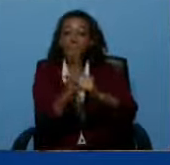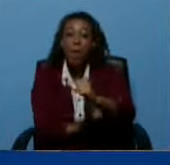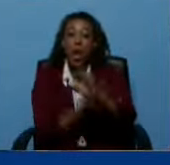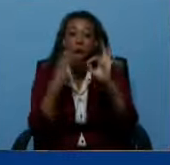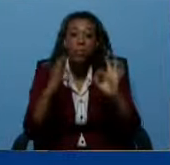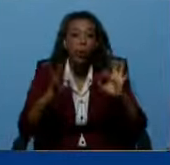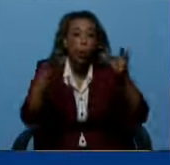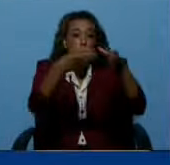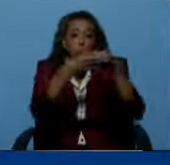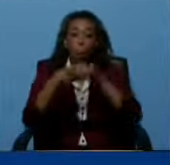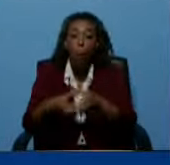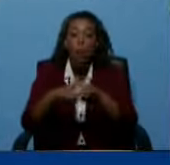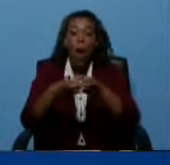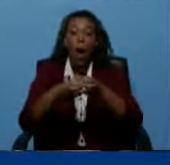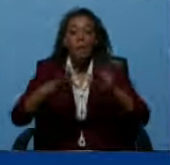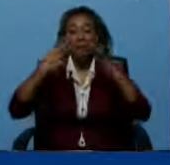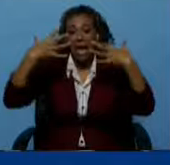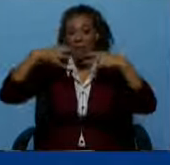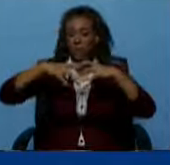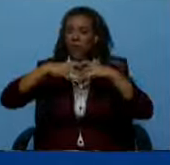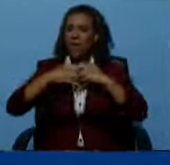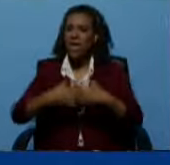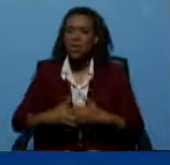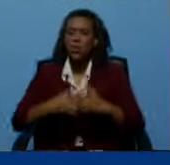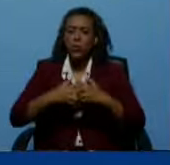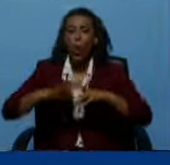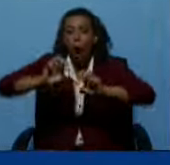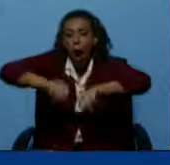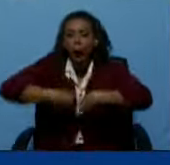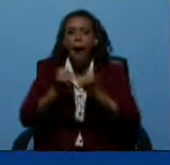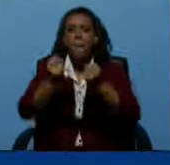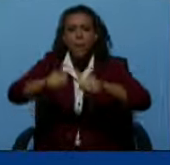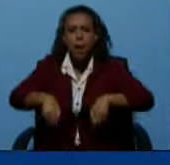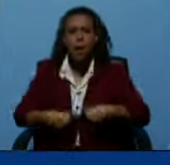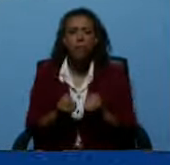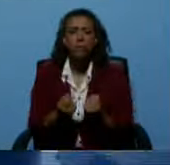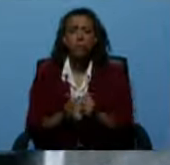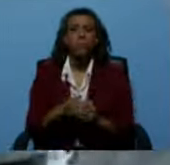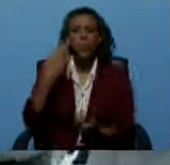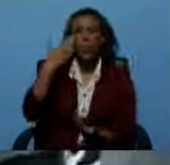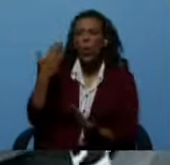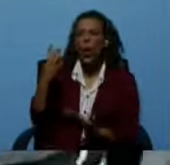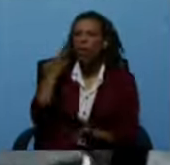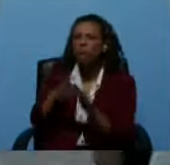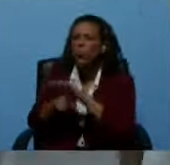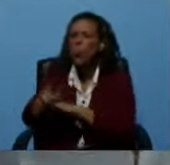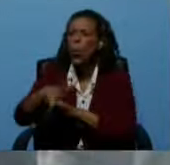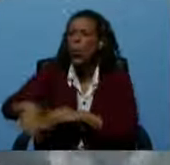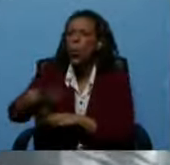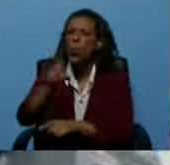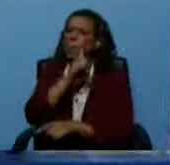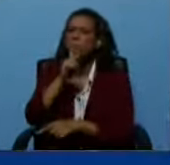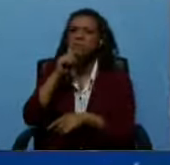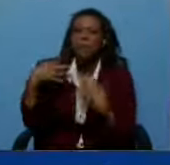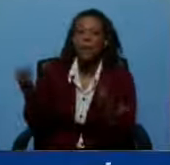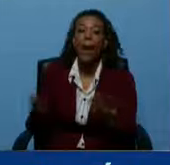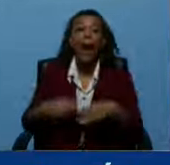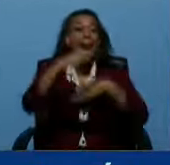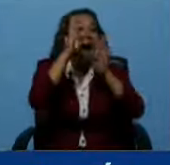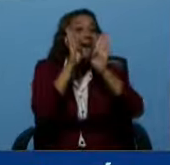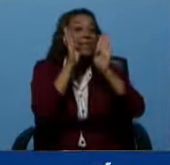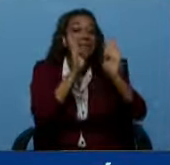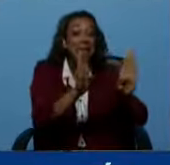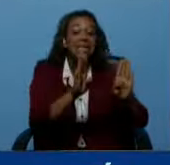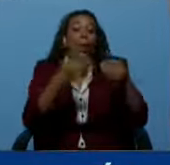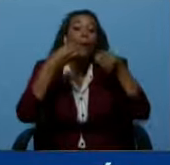toda lo que es la parte de fisioterapia, rehabilitación, esta terapia funcional. Entrando. Sí, bueno, esta es la parte de atención